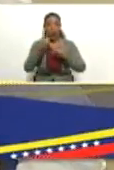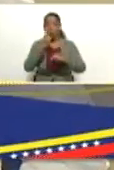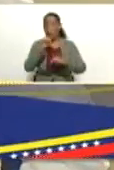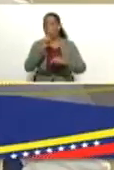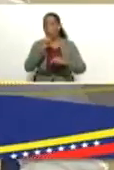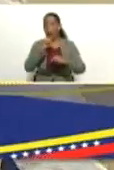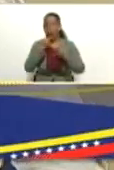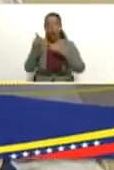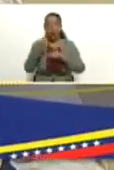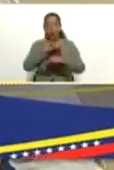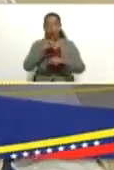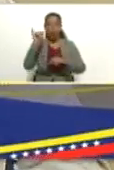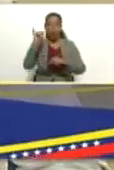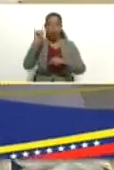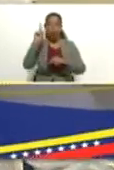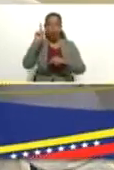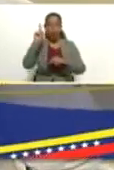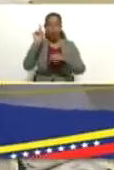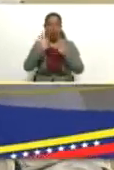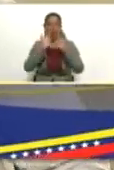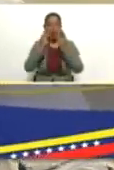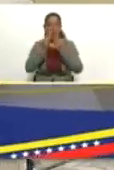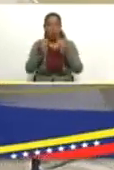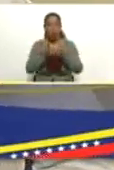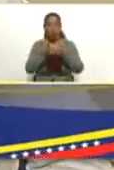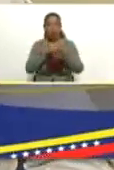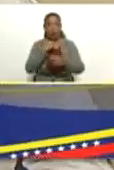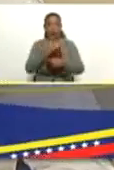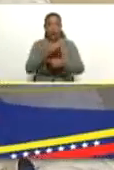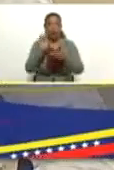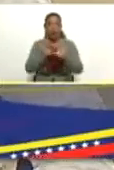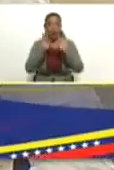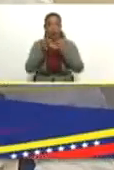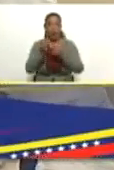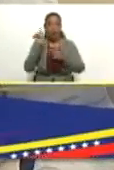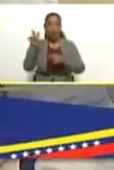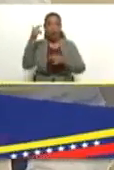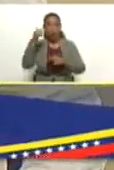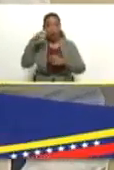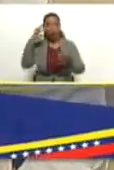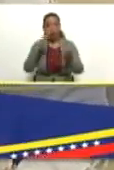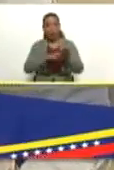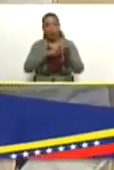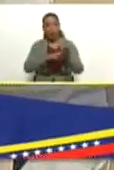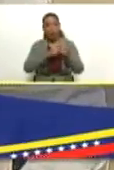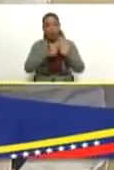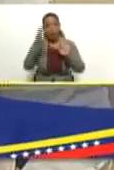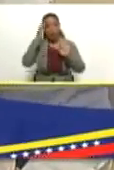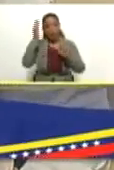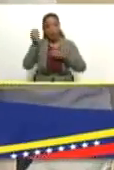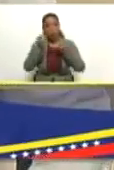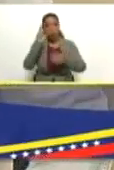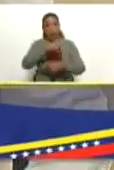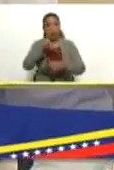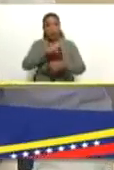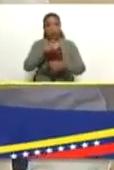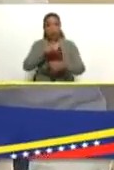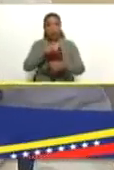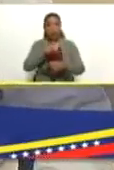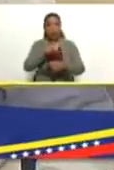eso lo demandamos allá, familias, grupos, voceros de las familias que son las que realmente saben las necesidades, conocen y